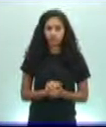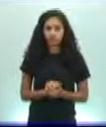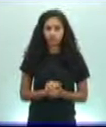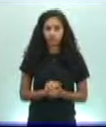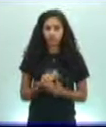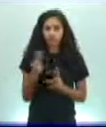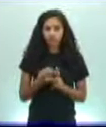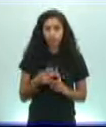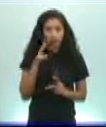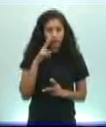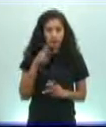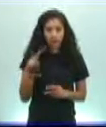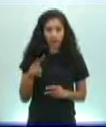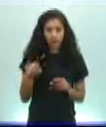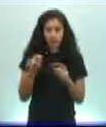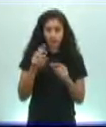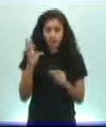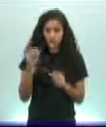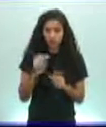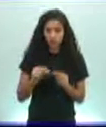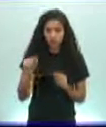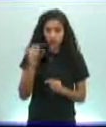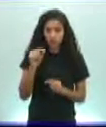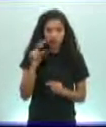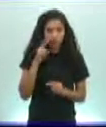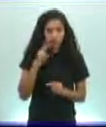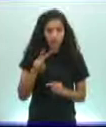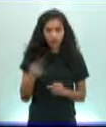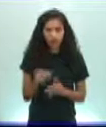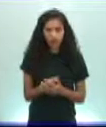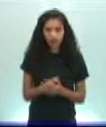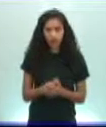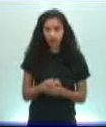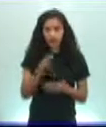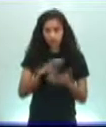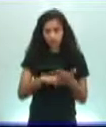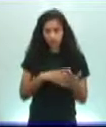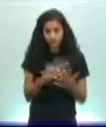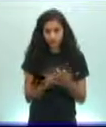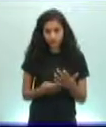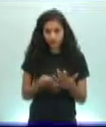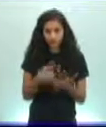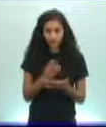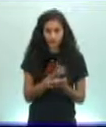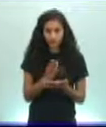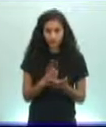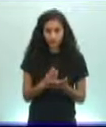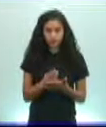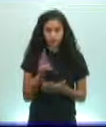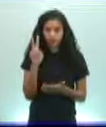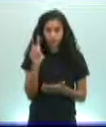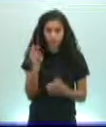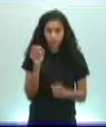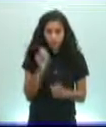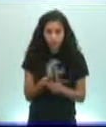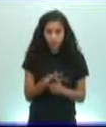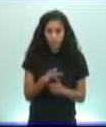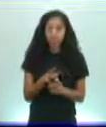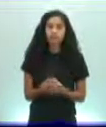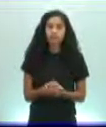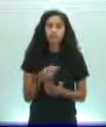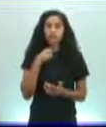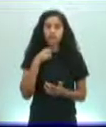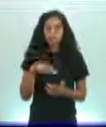Para determinar el cuadrado buscando en la tabla, se busca la fila donde aparecen las dos primeras cifras, en